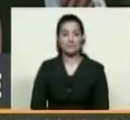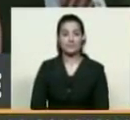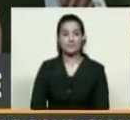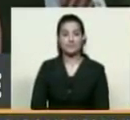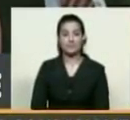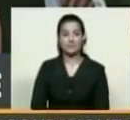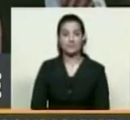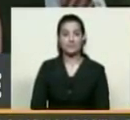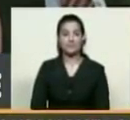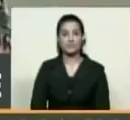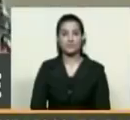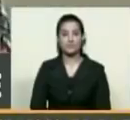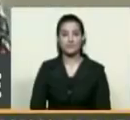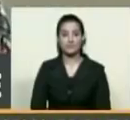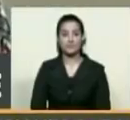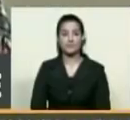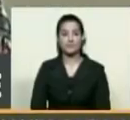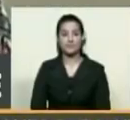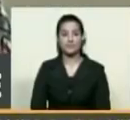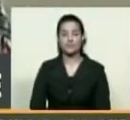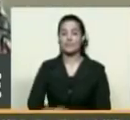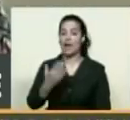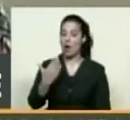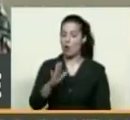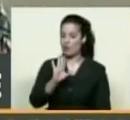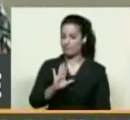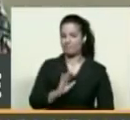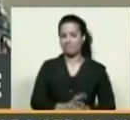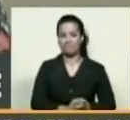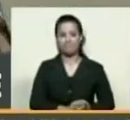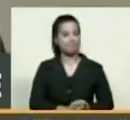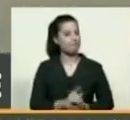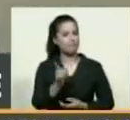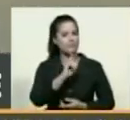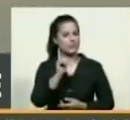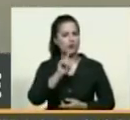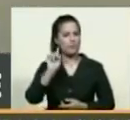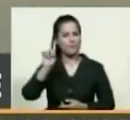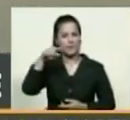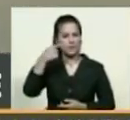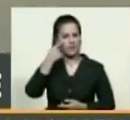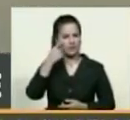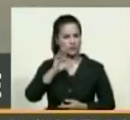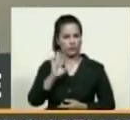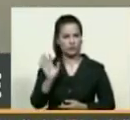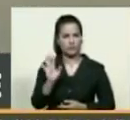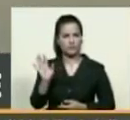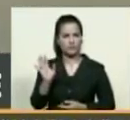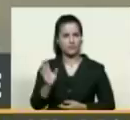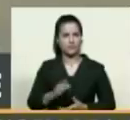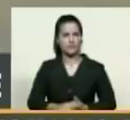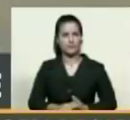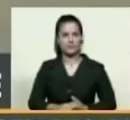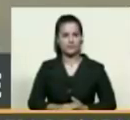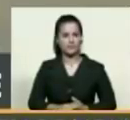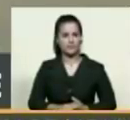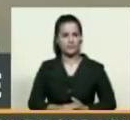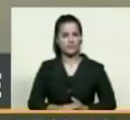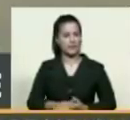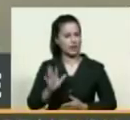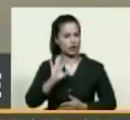Ahora bien, no es la primera vez que el Poder Electoral hace